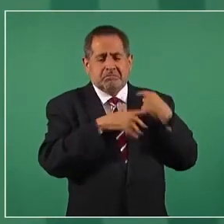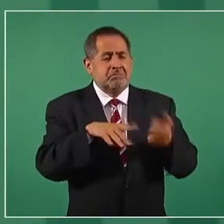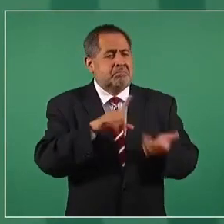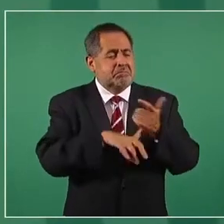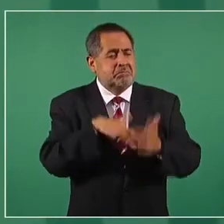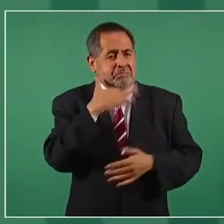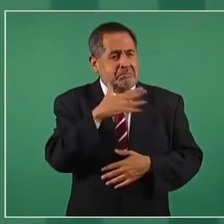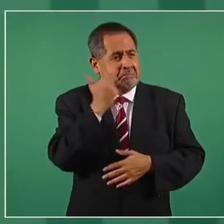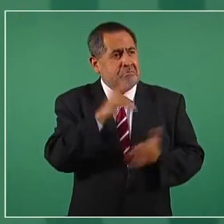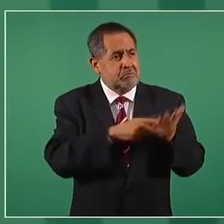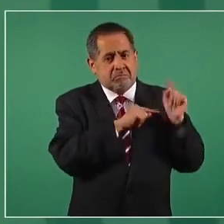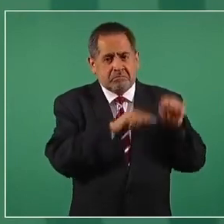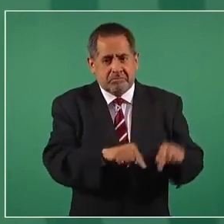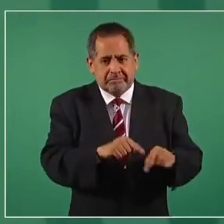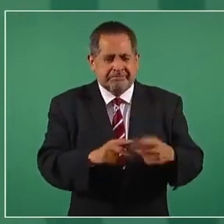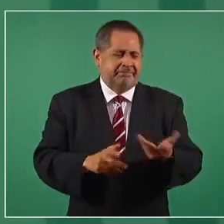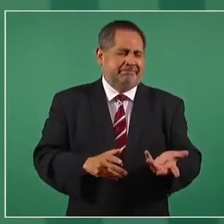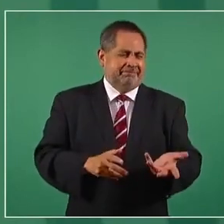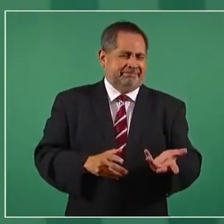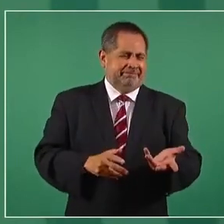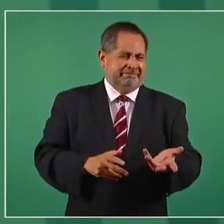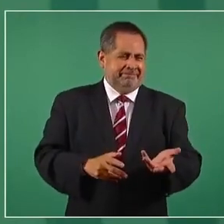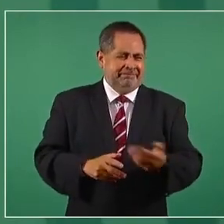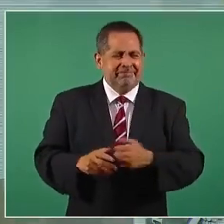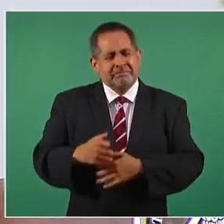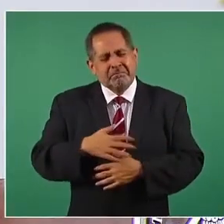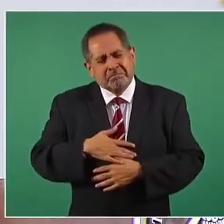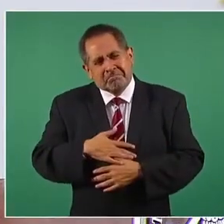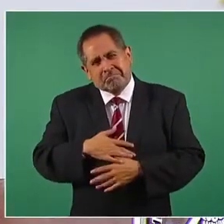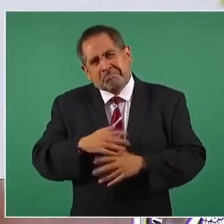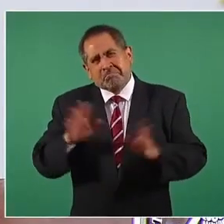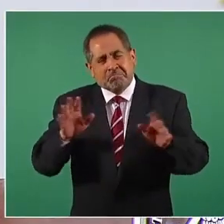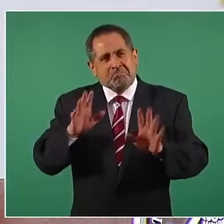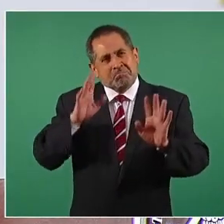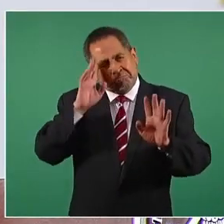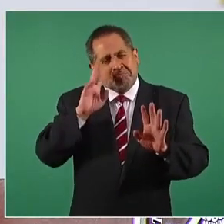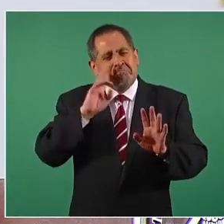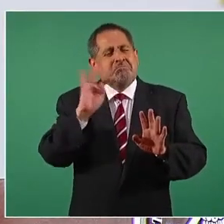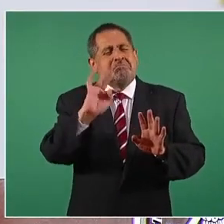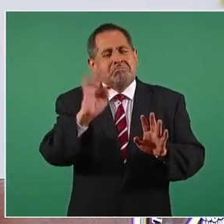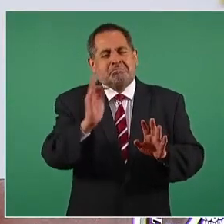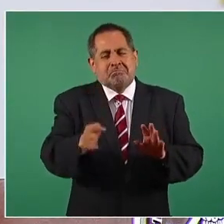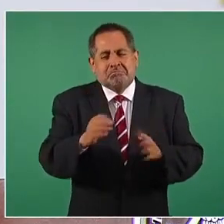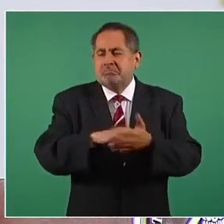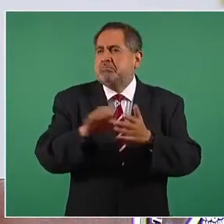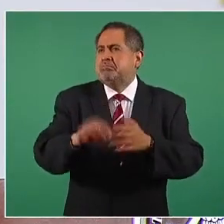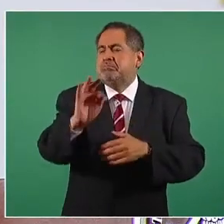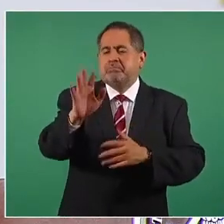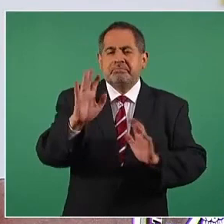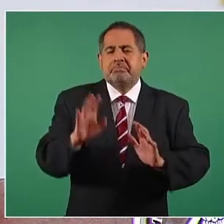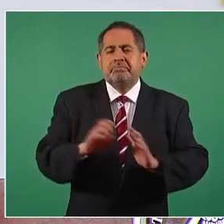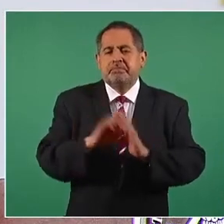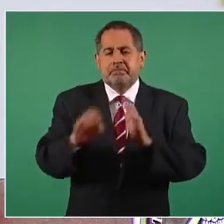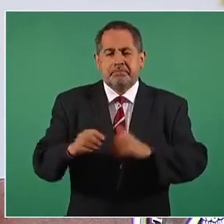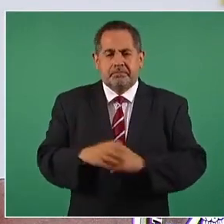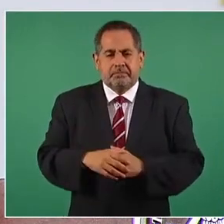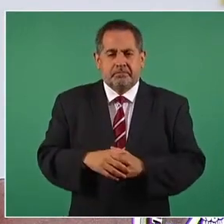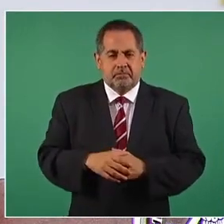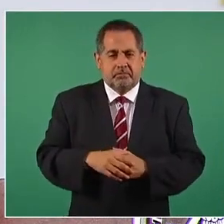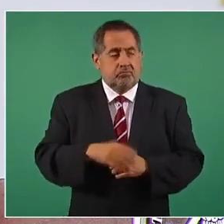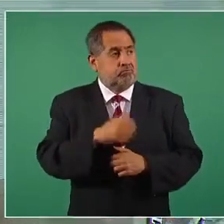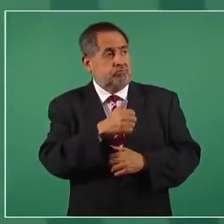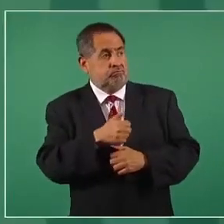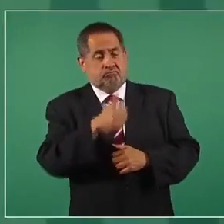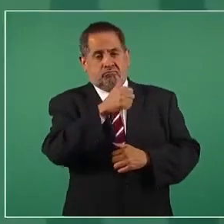corruptos. Y yo aceptaría, por ejemplo, que los